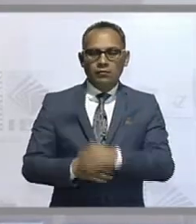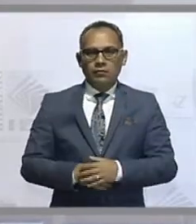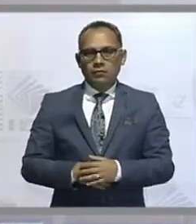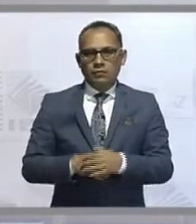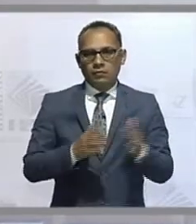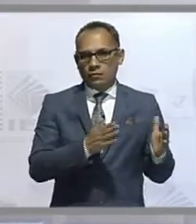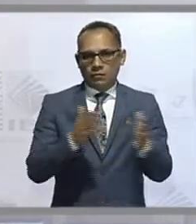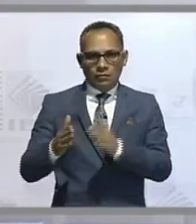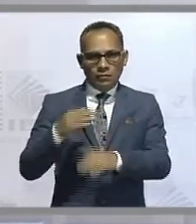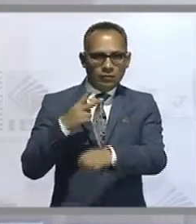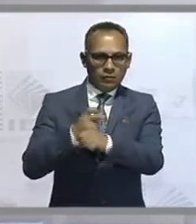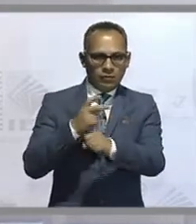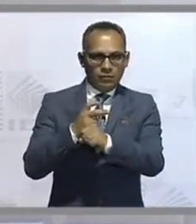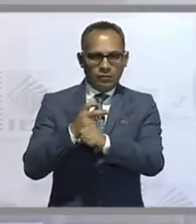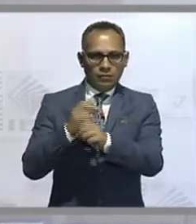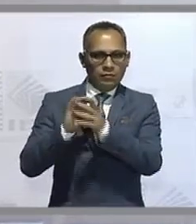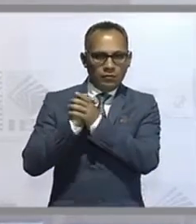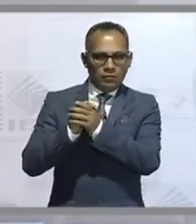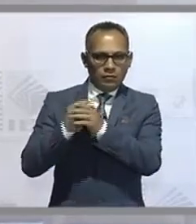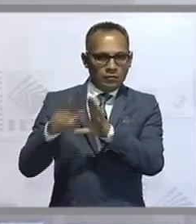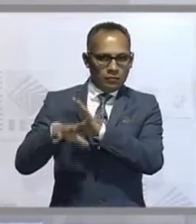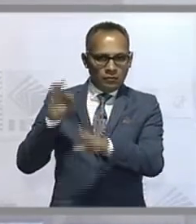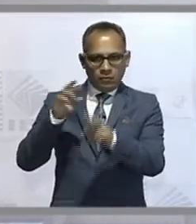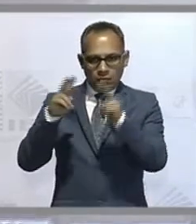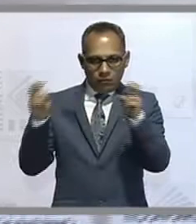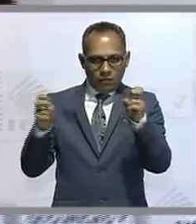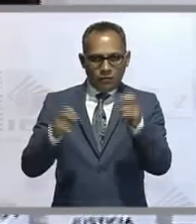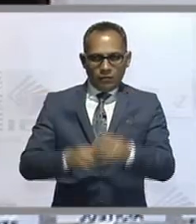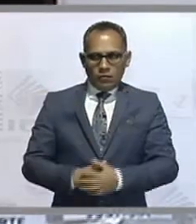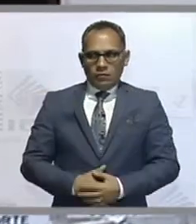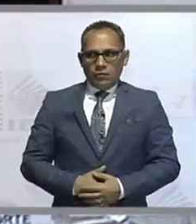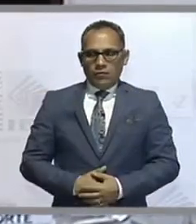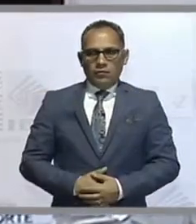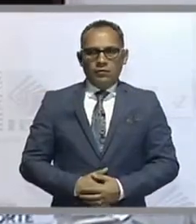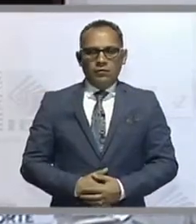me permitirá extraer de la urna el tema a debatir